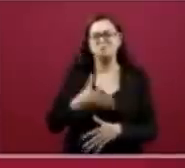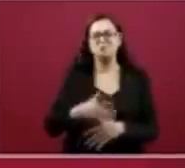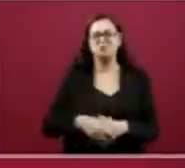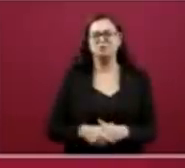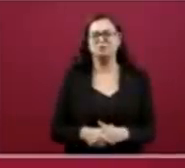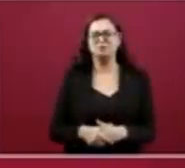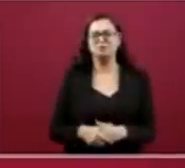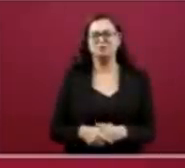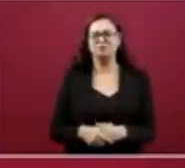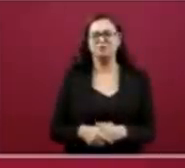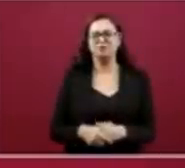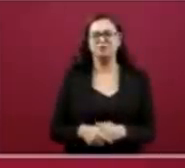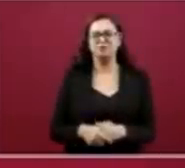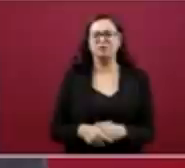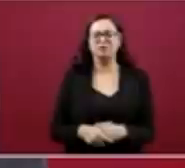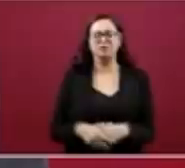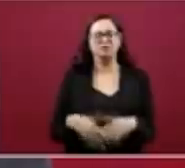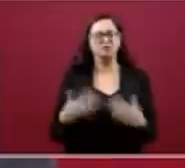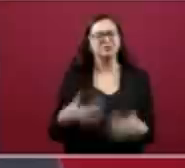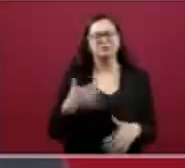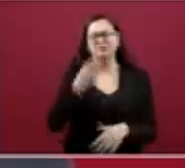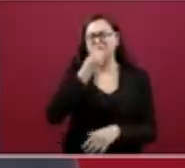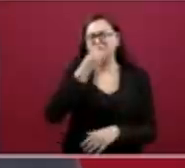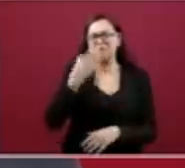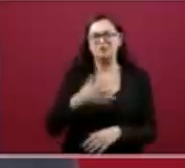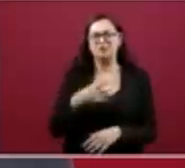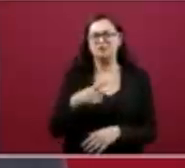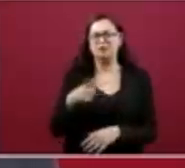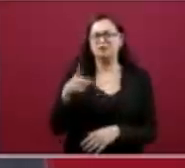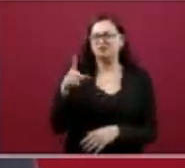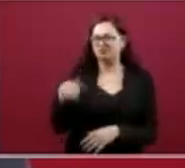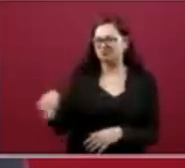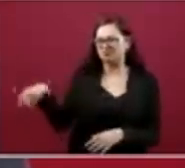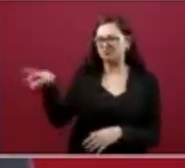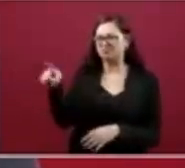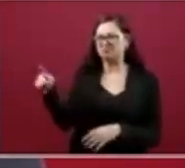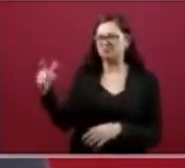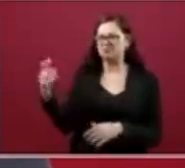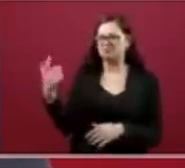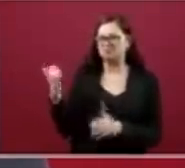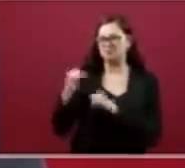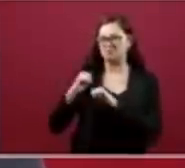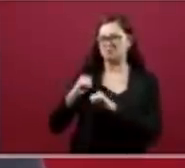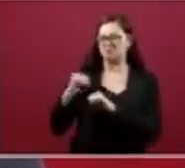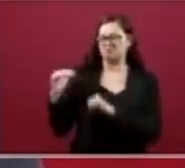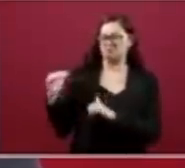válida, vigente. Dice: ustedes, los oligarcas,